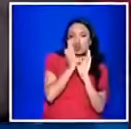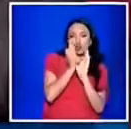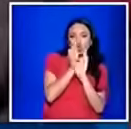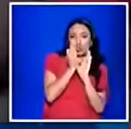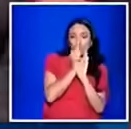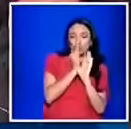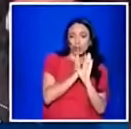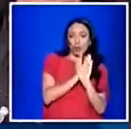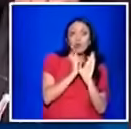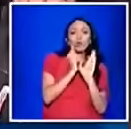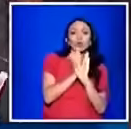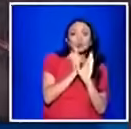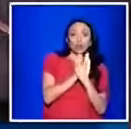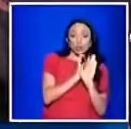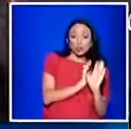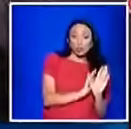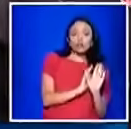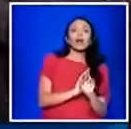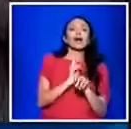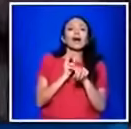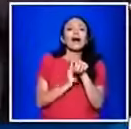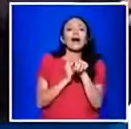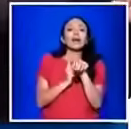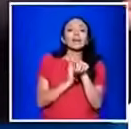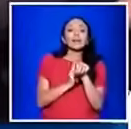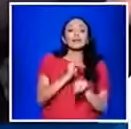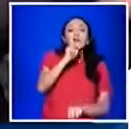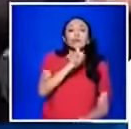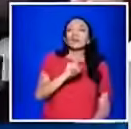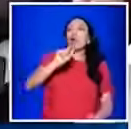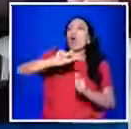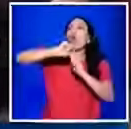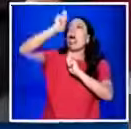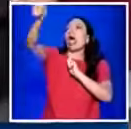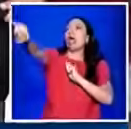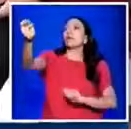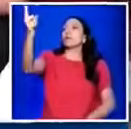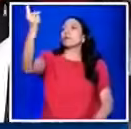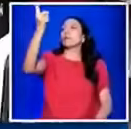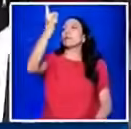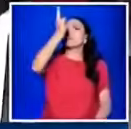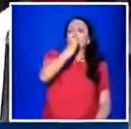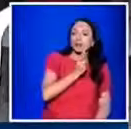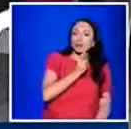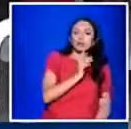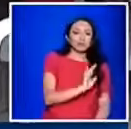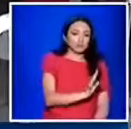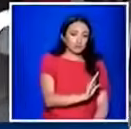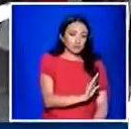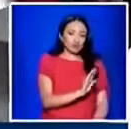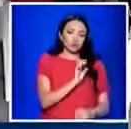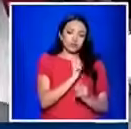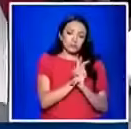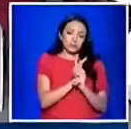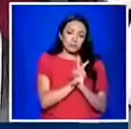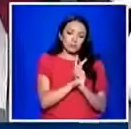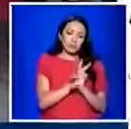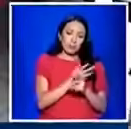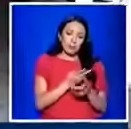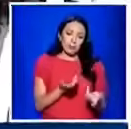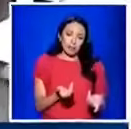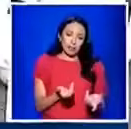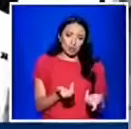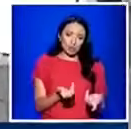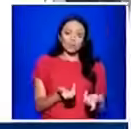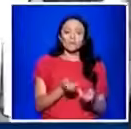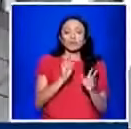que estemos cerca del cantón, ¿no? Porque a veces la gente quiere venir de otros cantones y sobre todo esto pone en riesgo la vida de los animalitos en el